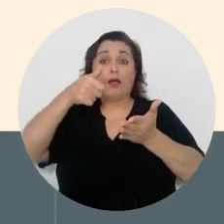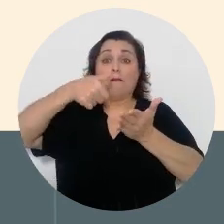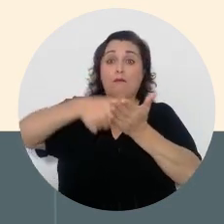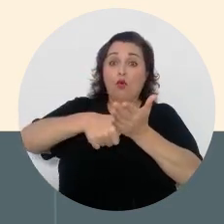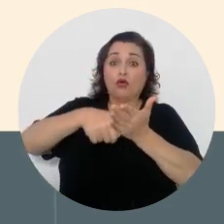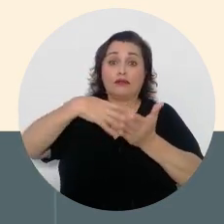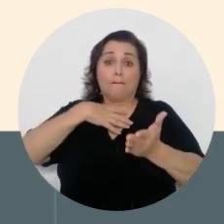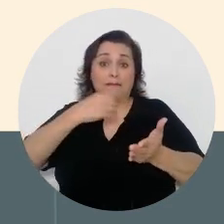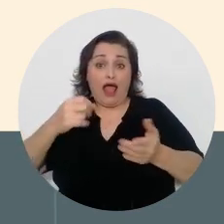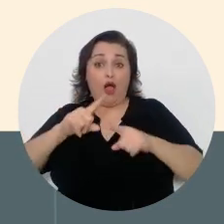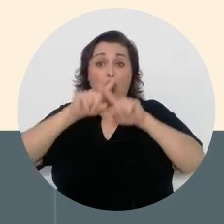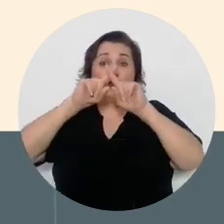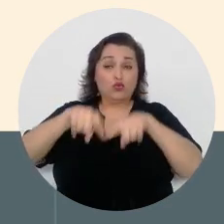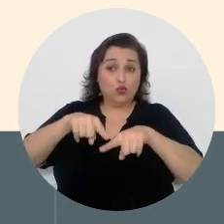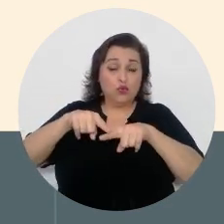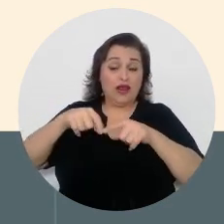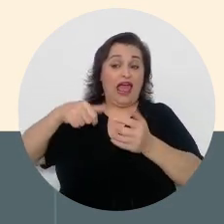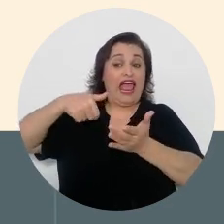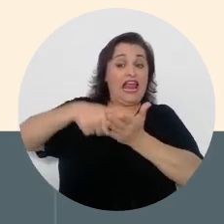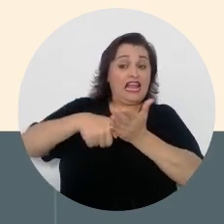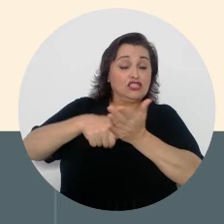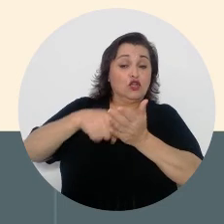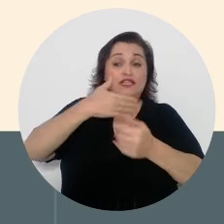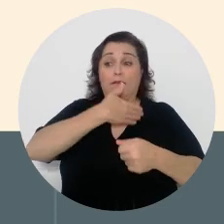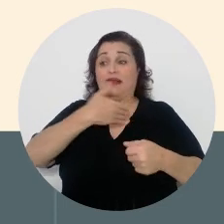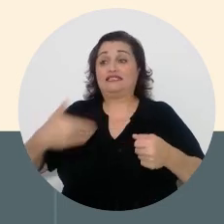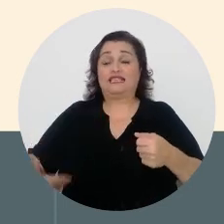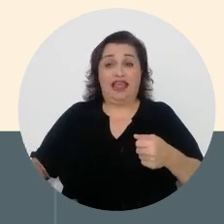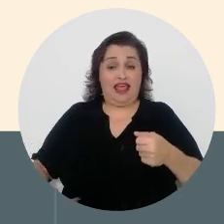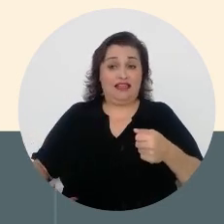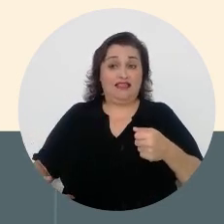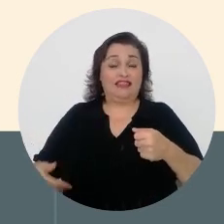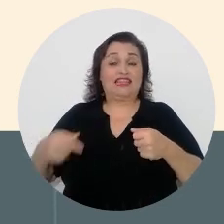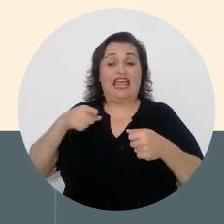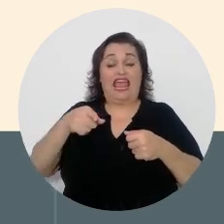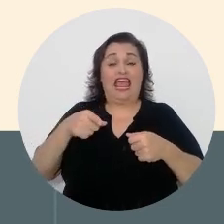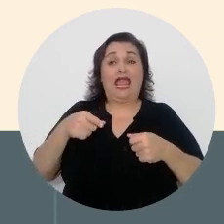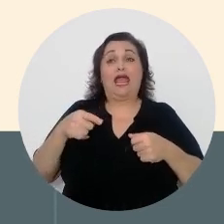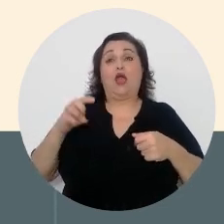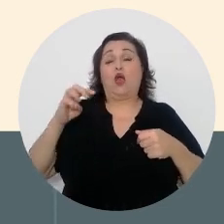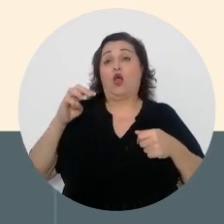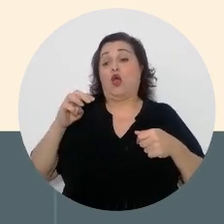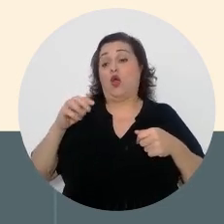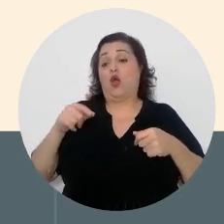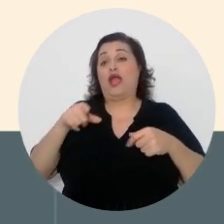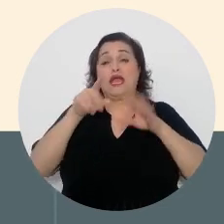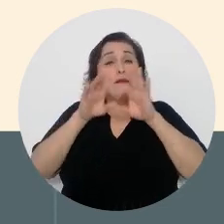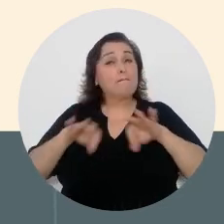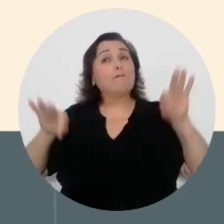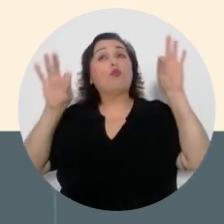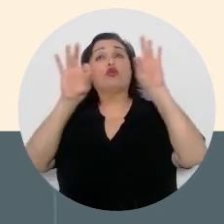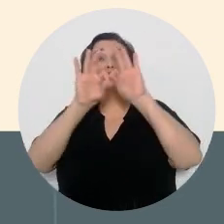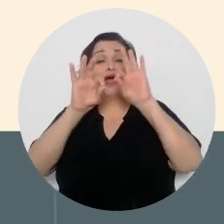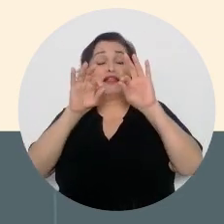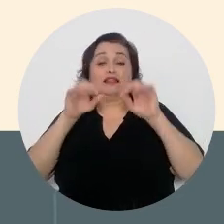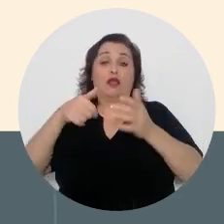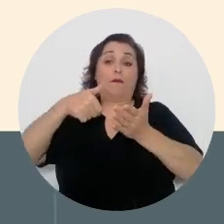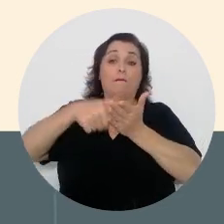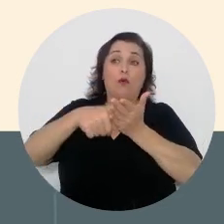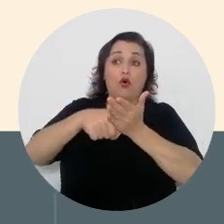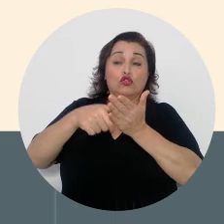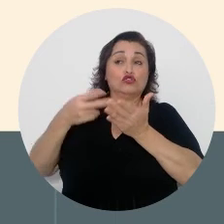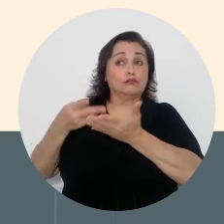ciudadano vota nulo o blanco en las elecciones, tanto de presidente y en este caso, como han visto,